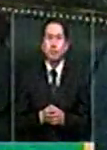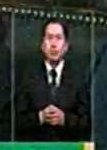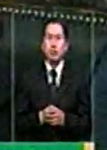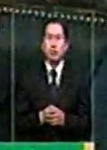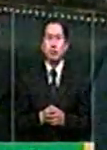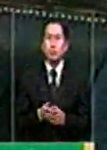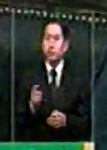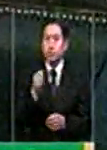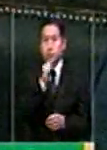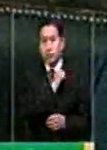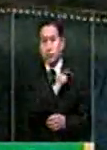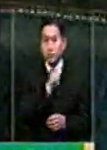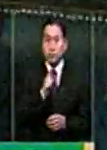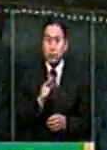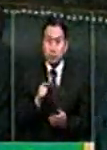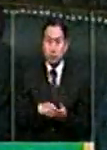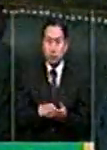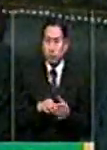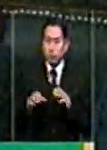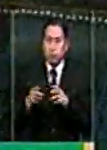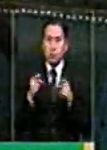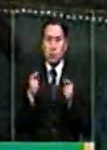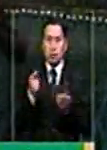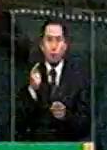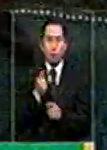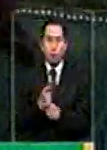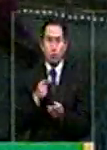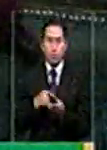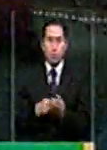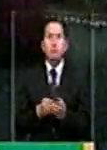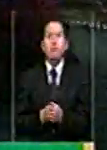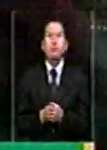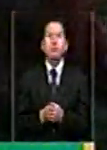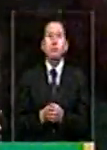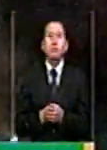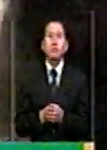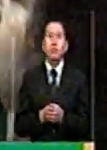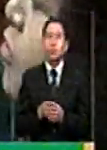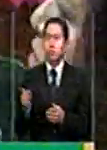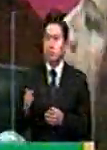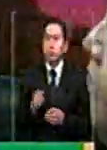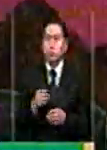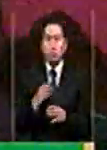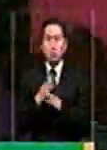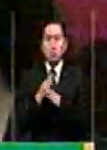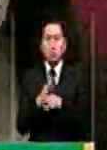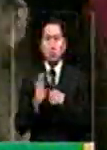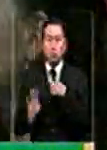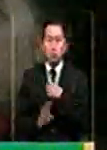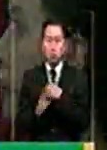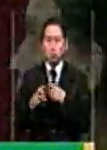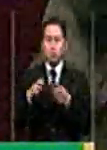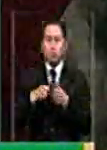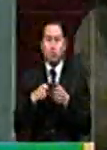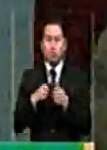La alcaldía actuó de manera inmediata y se ha evitado un desastre